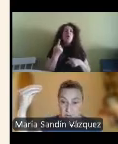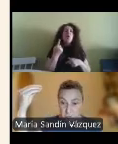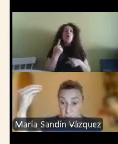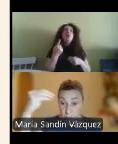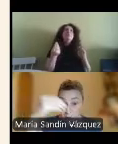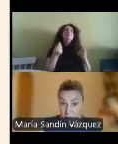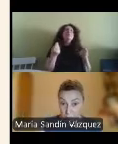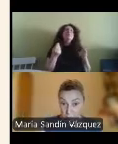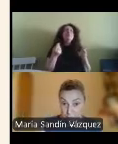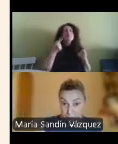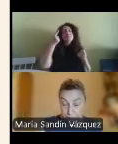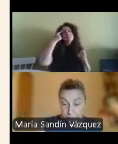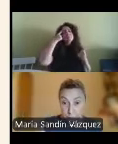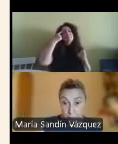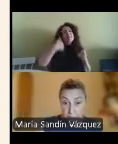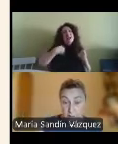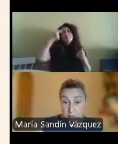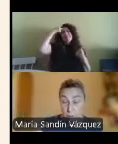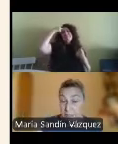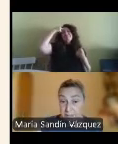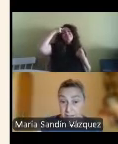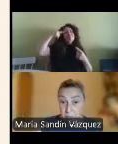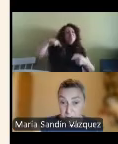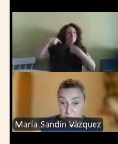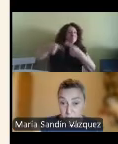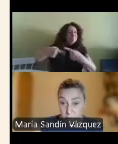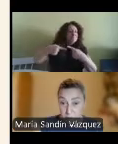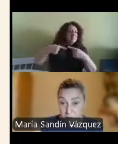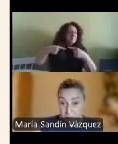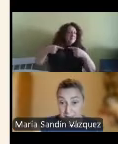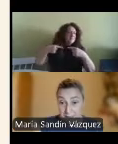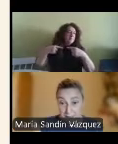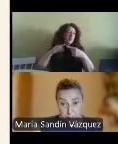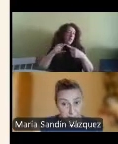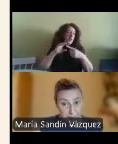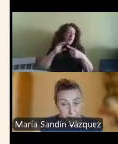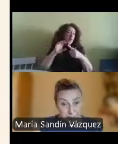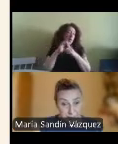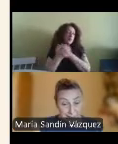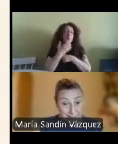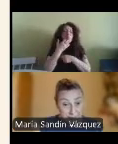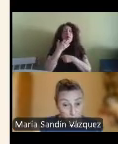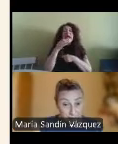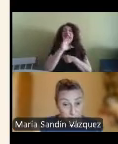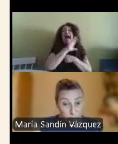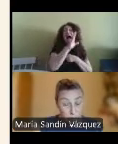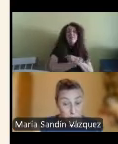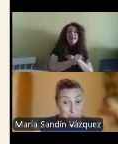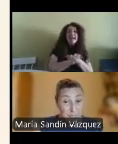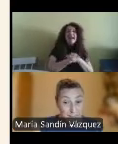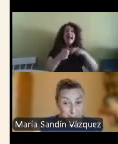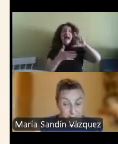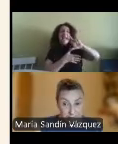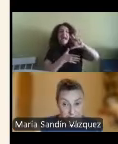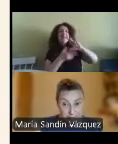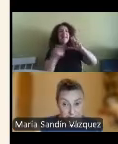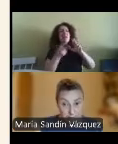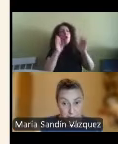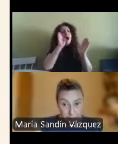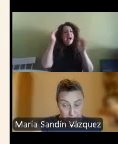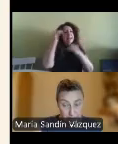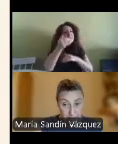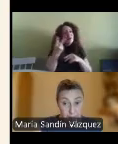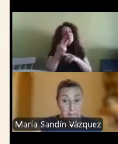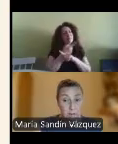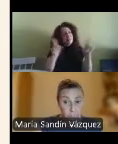muchas connotaciones estructurales, ¿no? Luego, es distinto el trato a la mujer africana que a la latina. Ahí se cruzan también muchos temas más